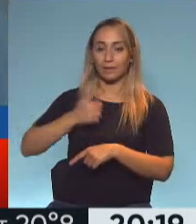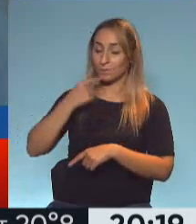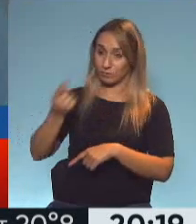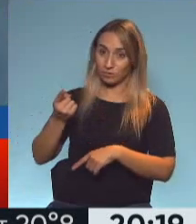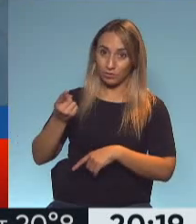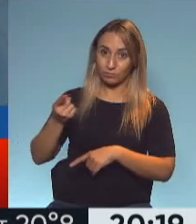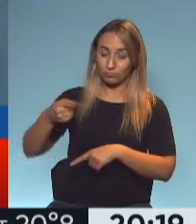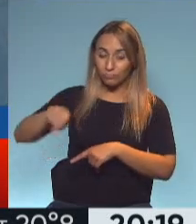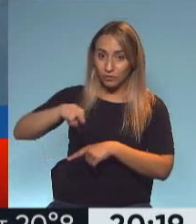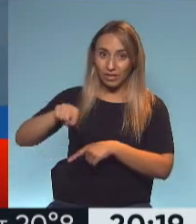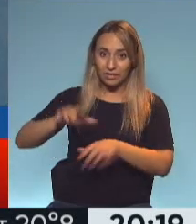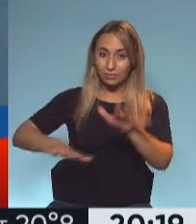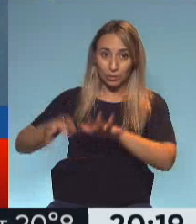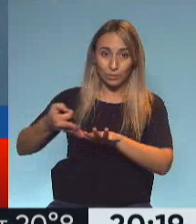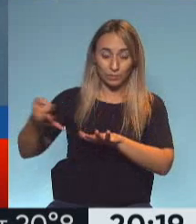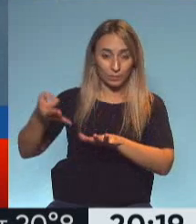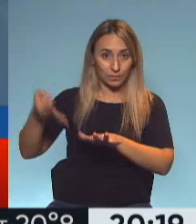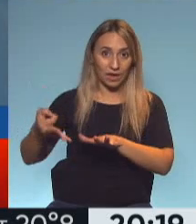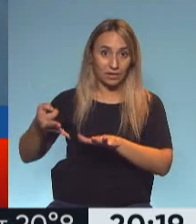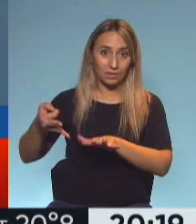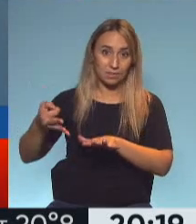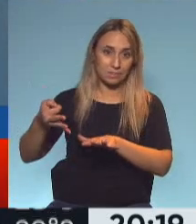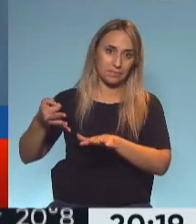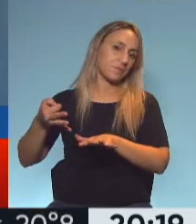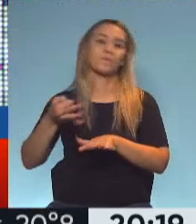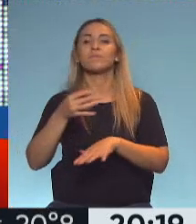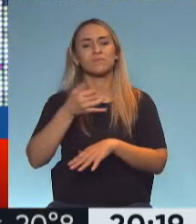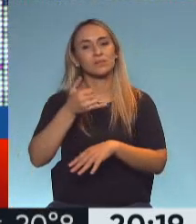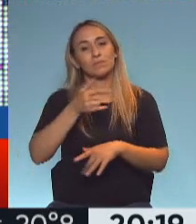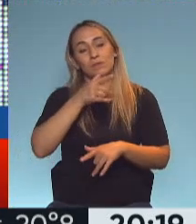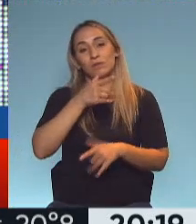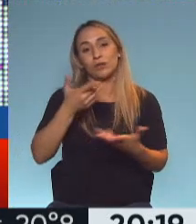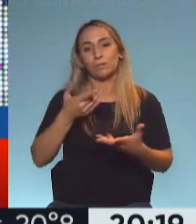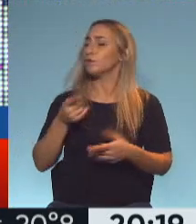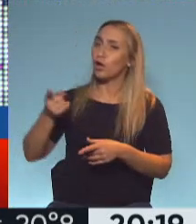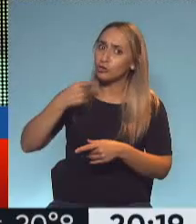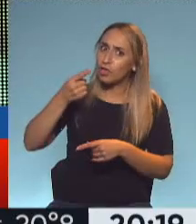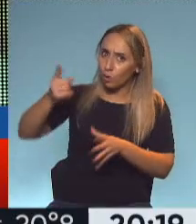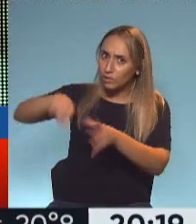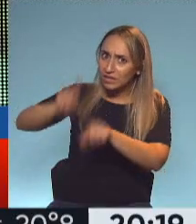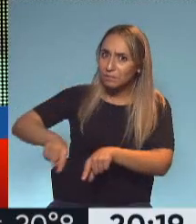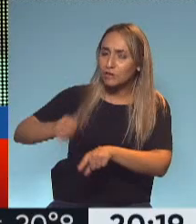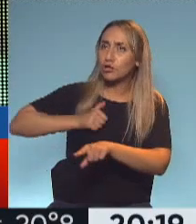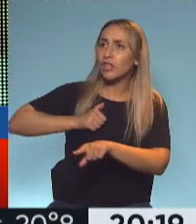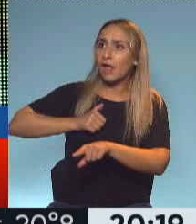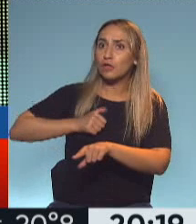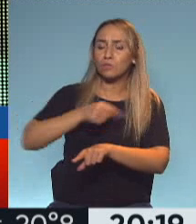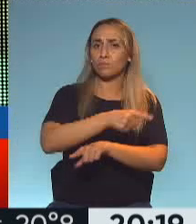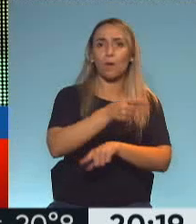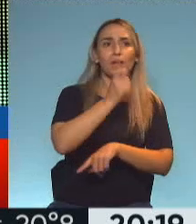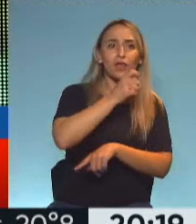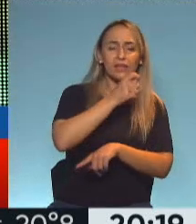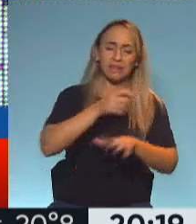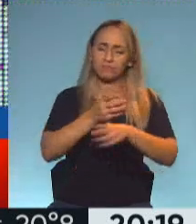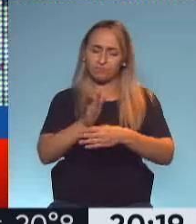Marcos? Sí, creo que, bueno, ellos eran trabajadores, ¿no? Ustedes, digo, también. Hicieron lo que había que